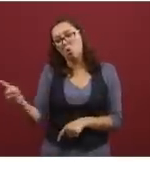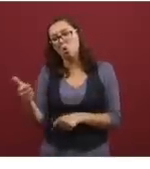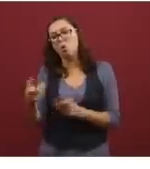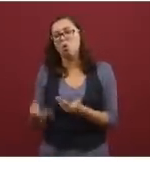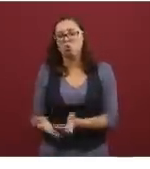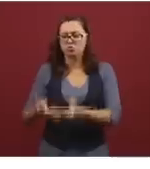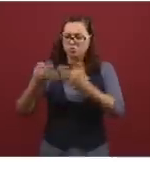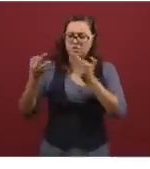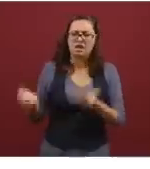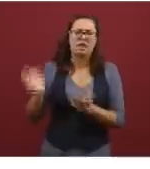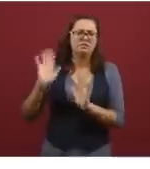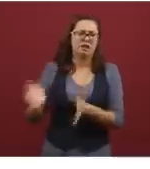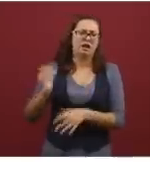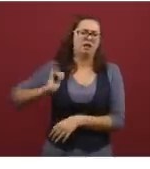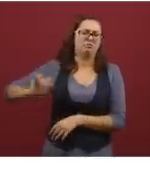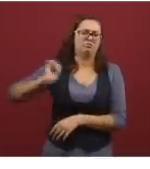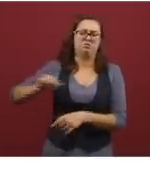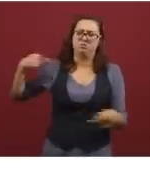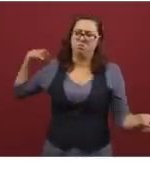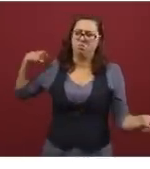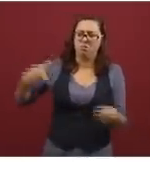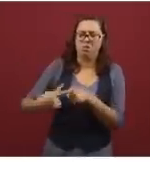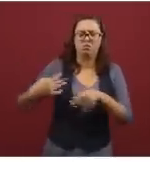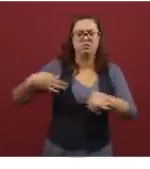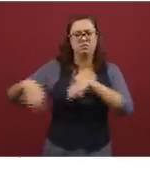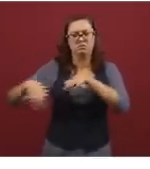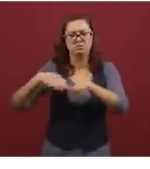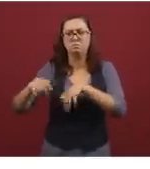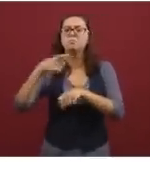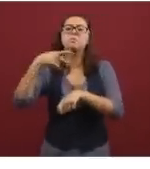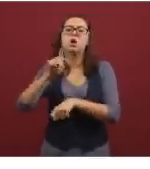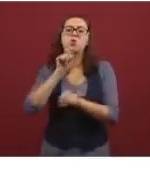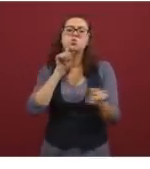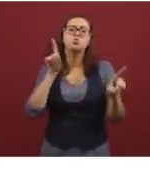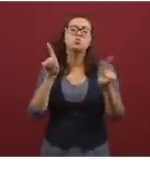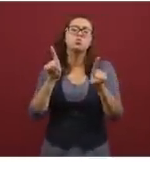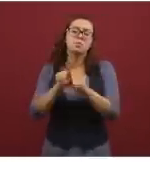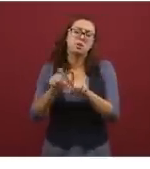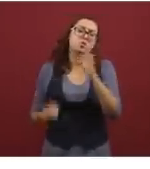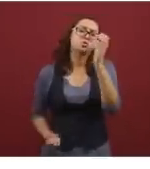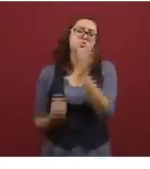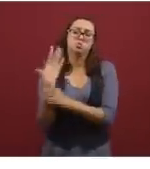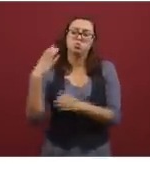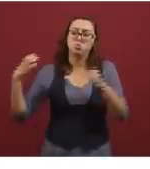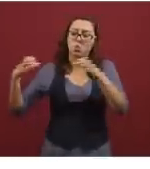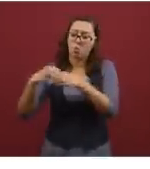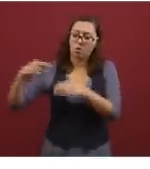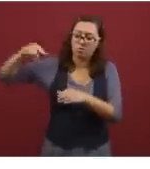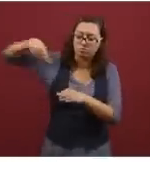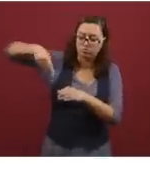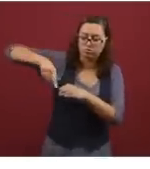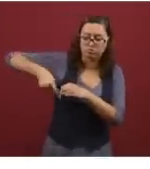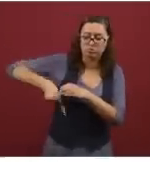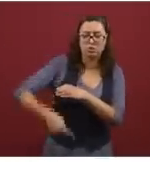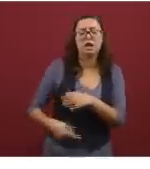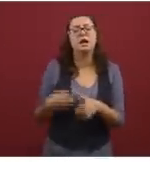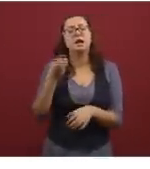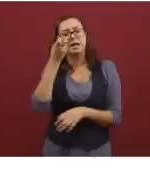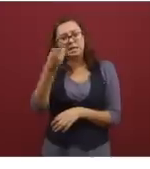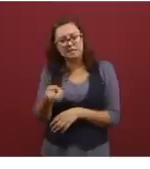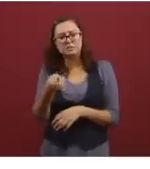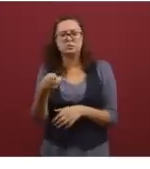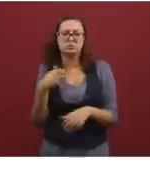LEC 37, el Ayatzil, el Maloc y otros más. Entonces, esta es